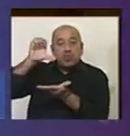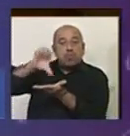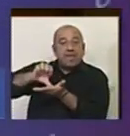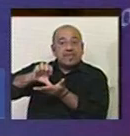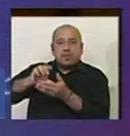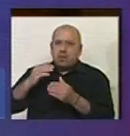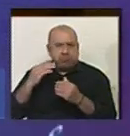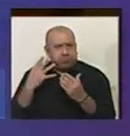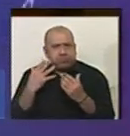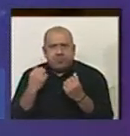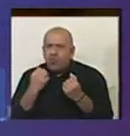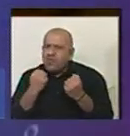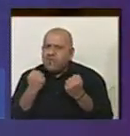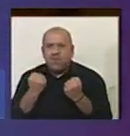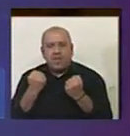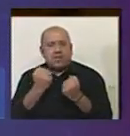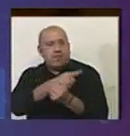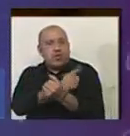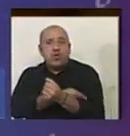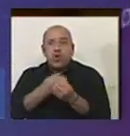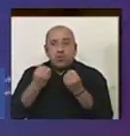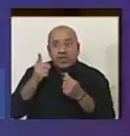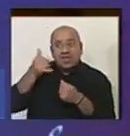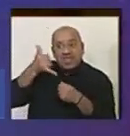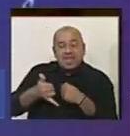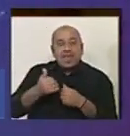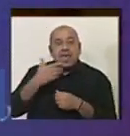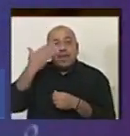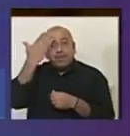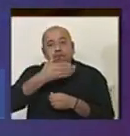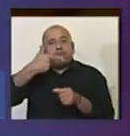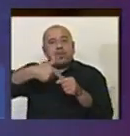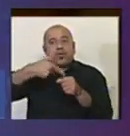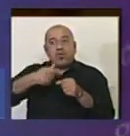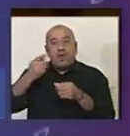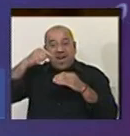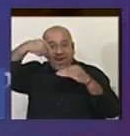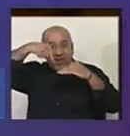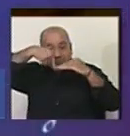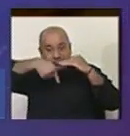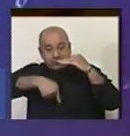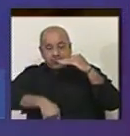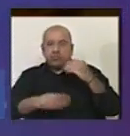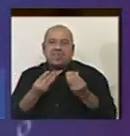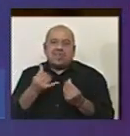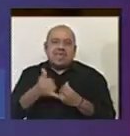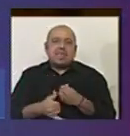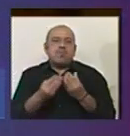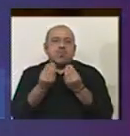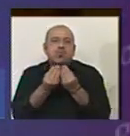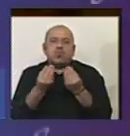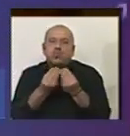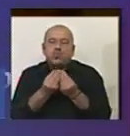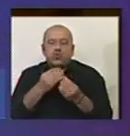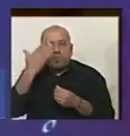de las ingentes cantidades de petróleo que atesora en su subsuelo, ¿verdad? pero ha afectado ciertamente a ese plan que